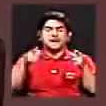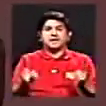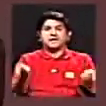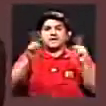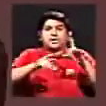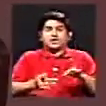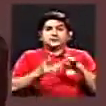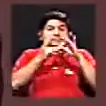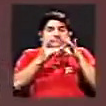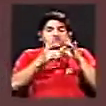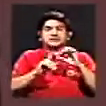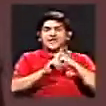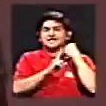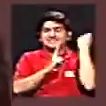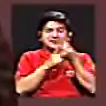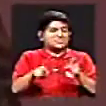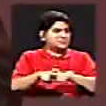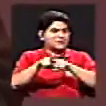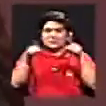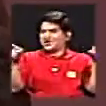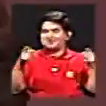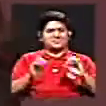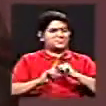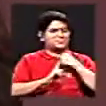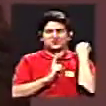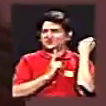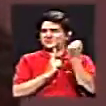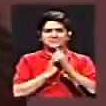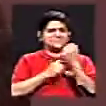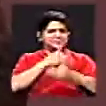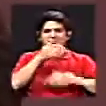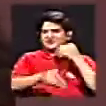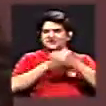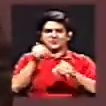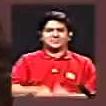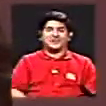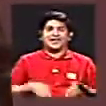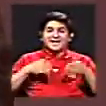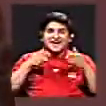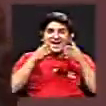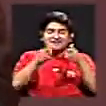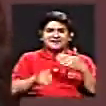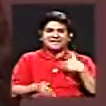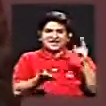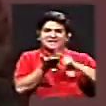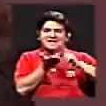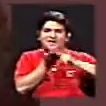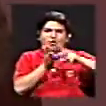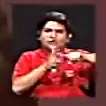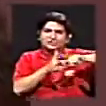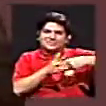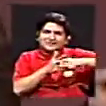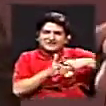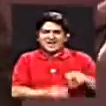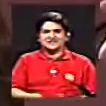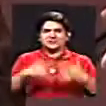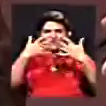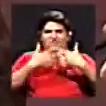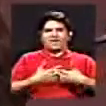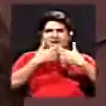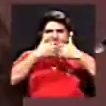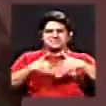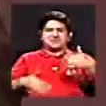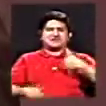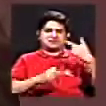caso particular donde esa situación tampoco se produce, porque es una carretera que está bajo un contrato de mantenimiento y hay una empresa que tiene